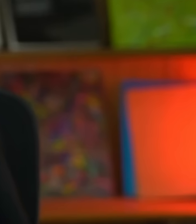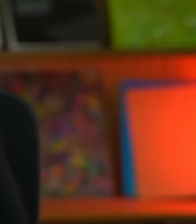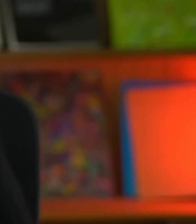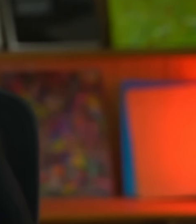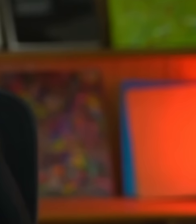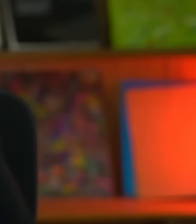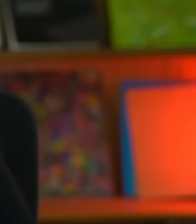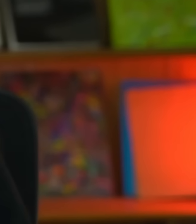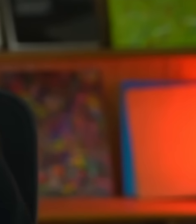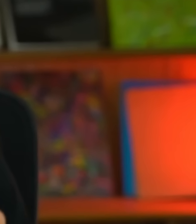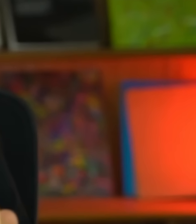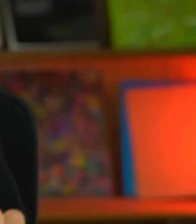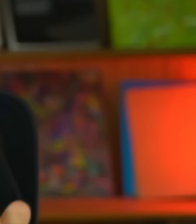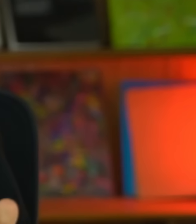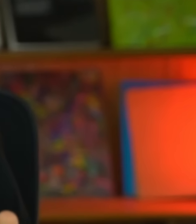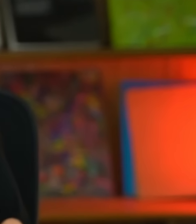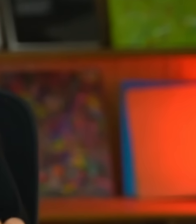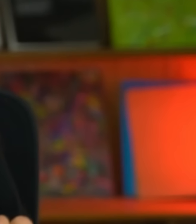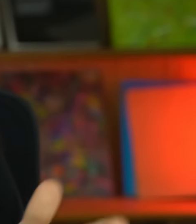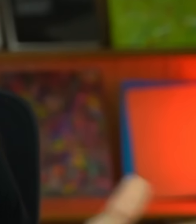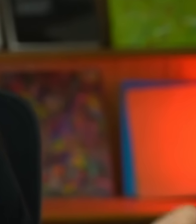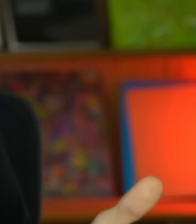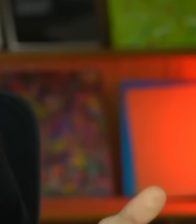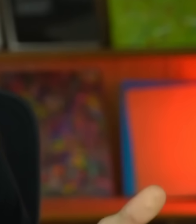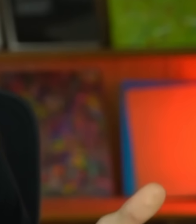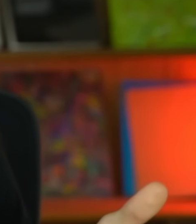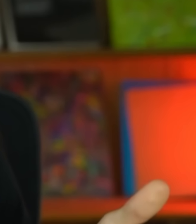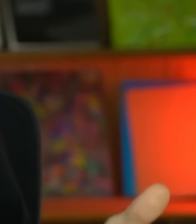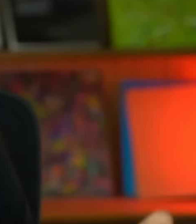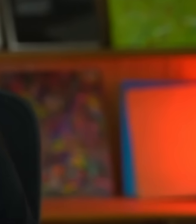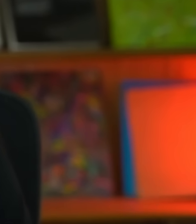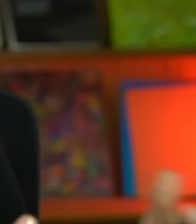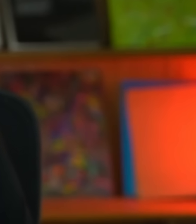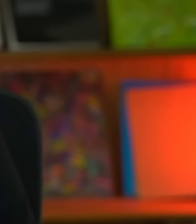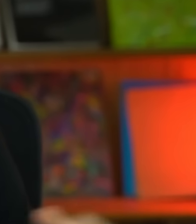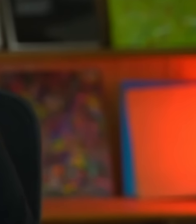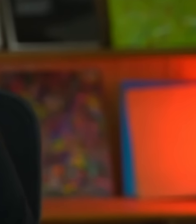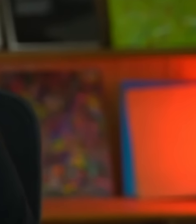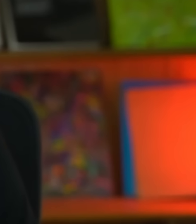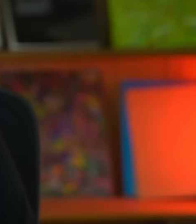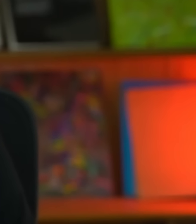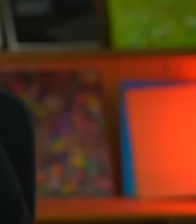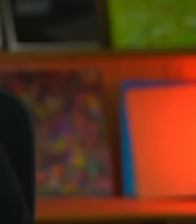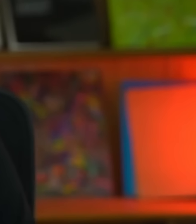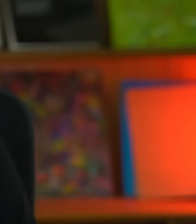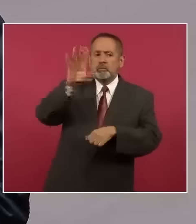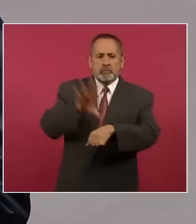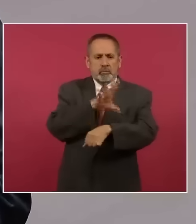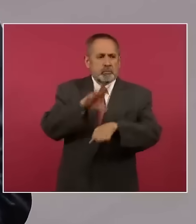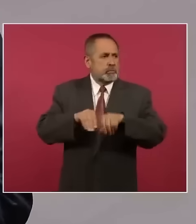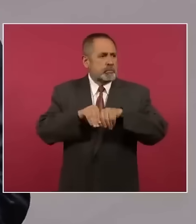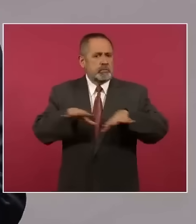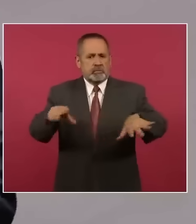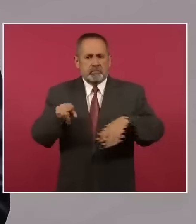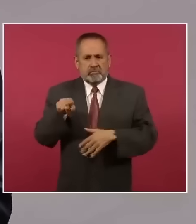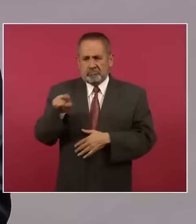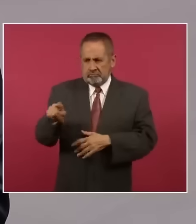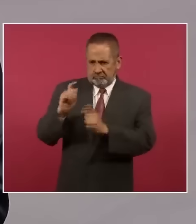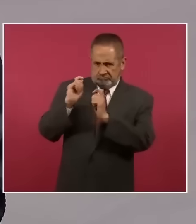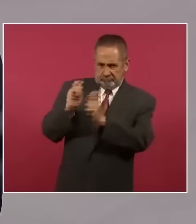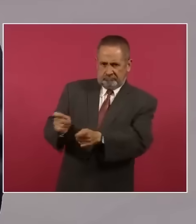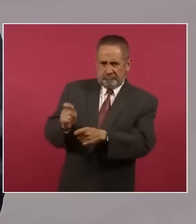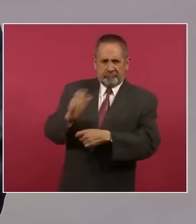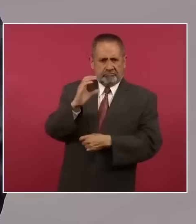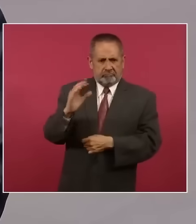and lithium, which belonged previously to foreign corporations and now belongs to the Mexican people. Y